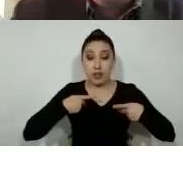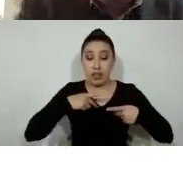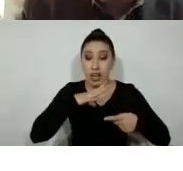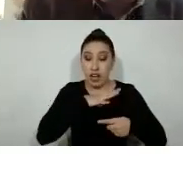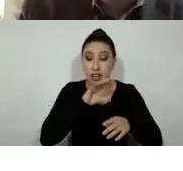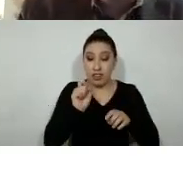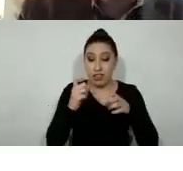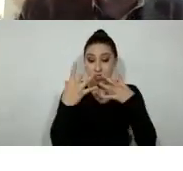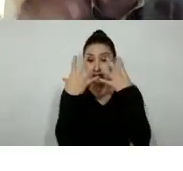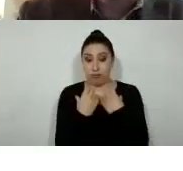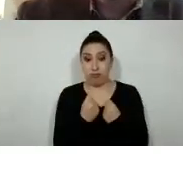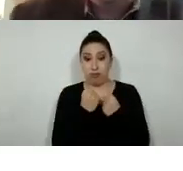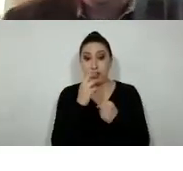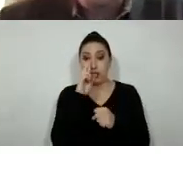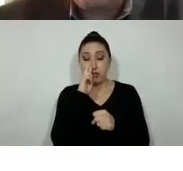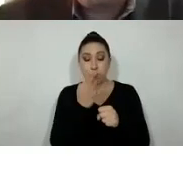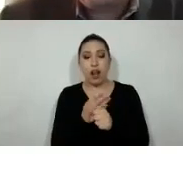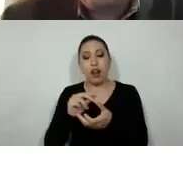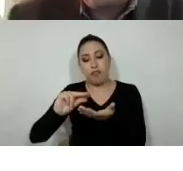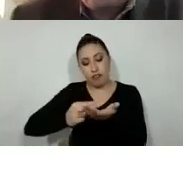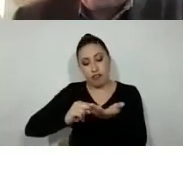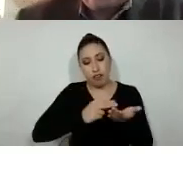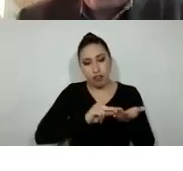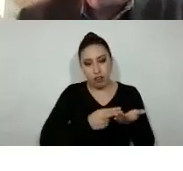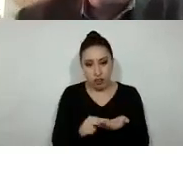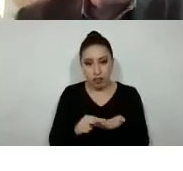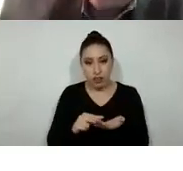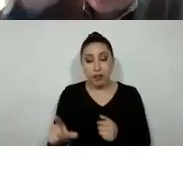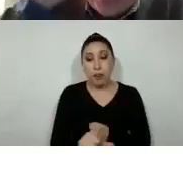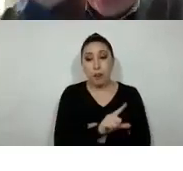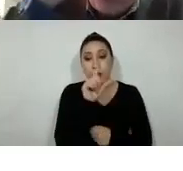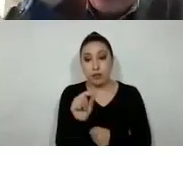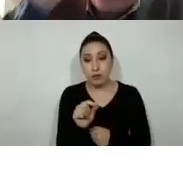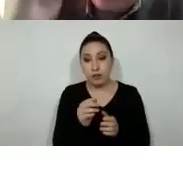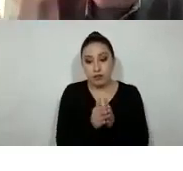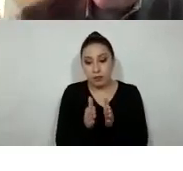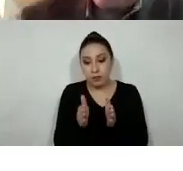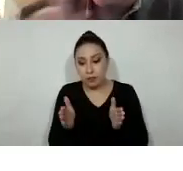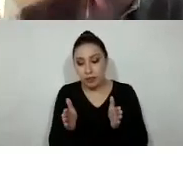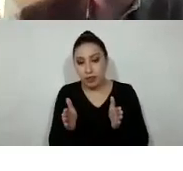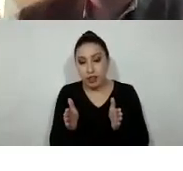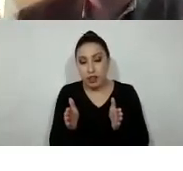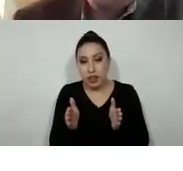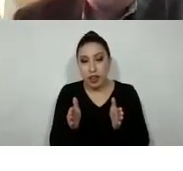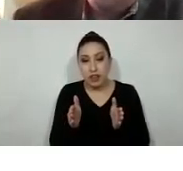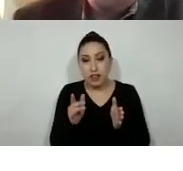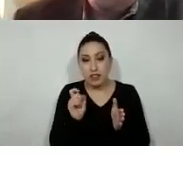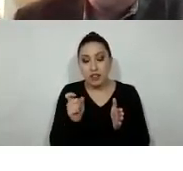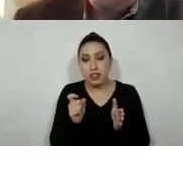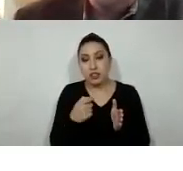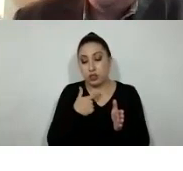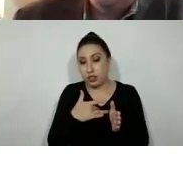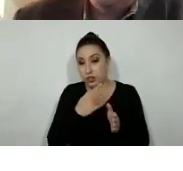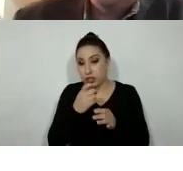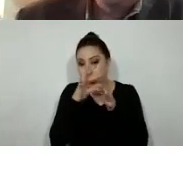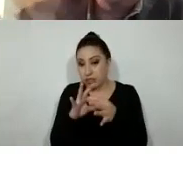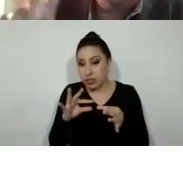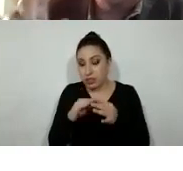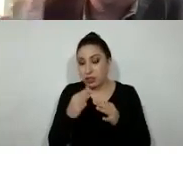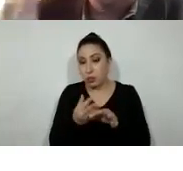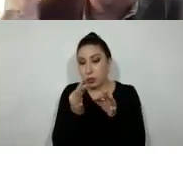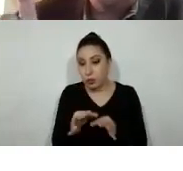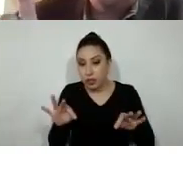Y luego de ahí, ese es el punto, pues yo creo que clave de mi presentación, se hace una calificación de la detención, que